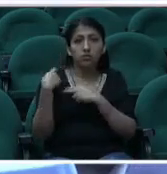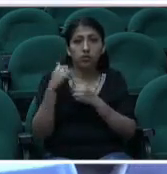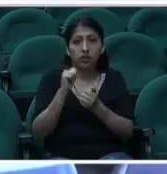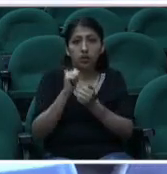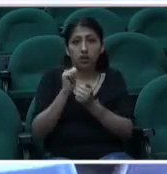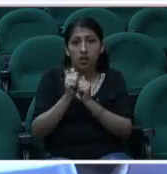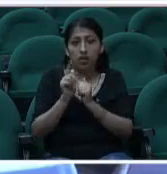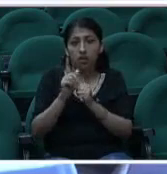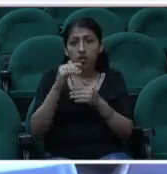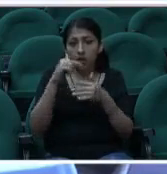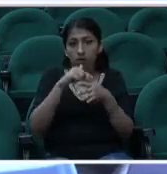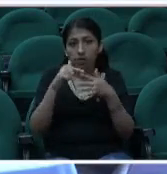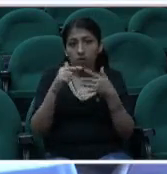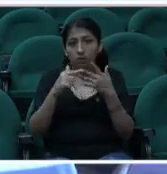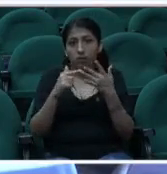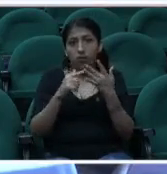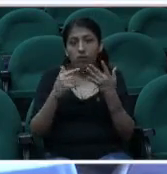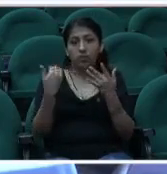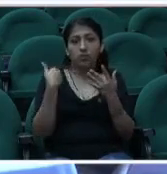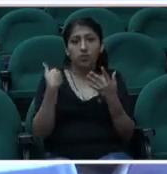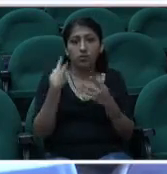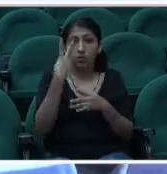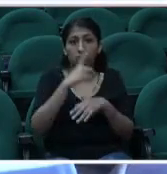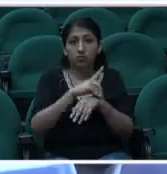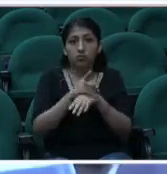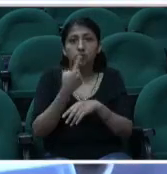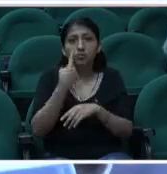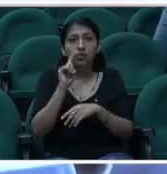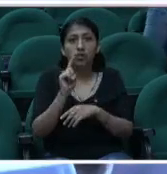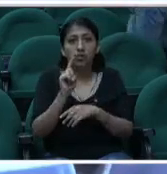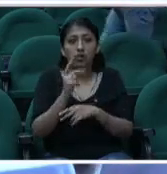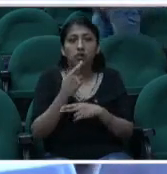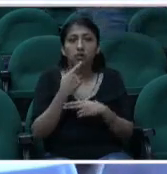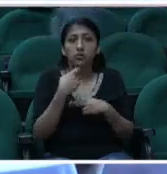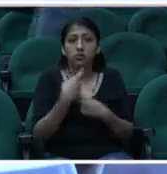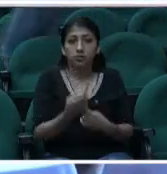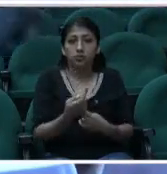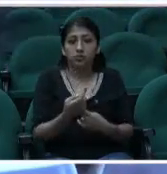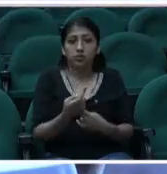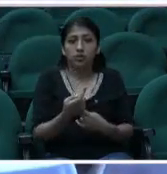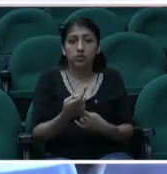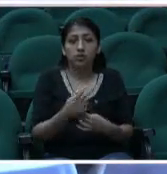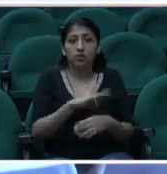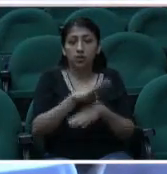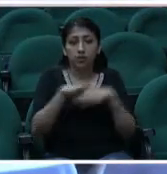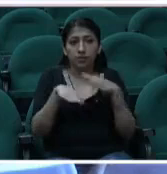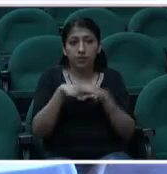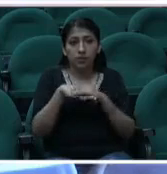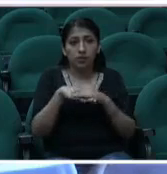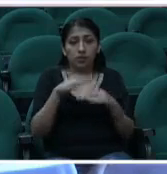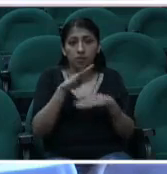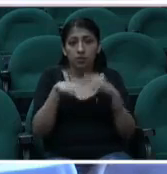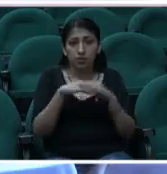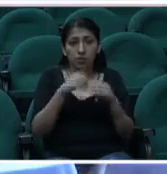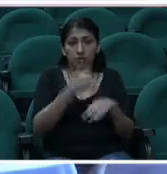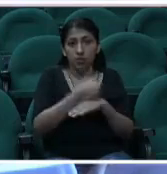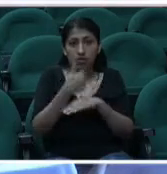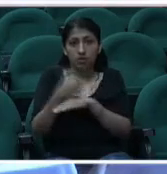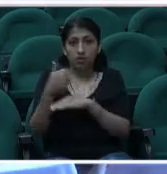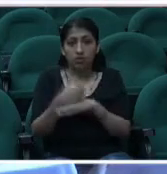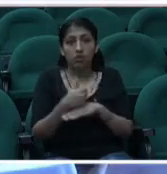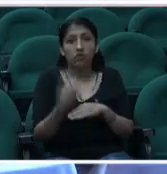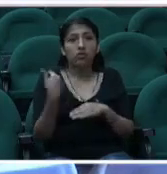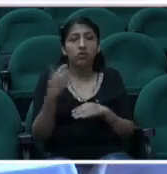cada bloque y el candidato tendrá dos minutos para su intervención completada la intervención de todos los aspirantes